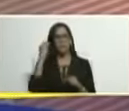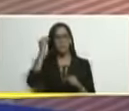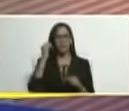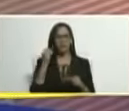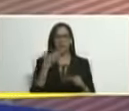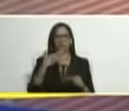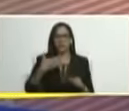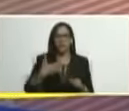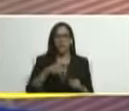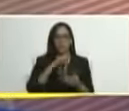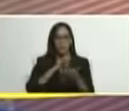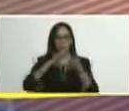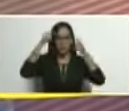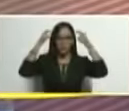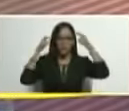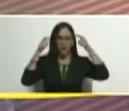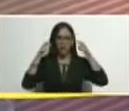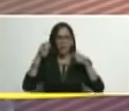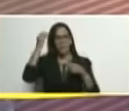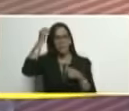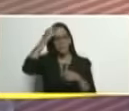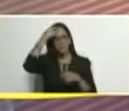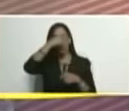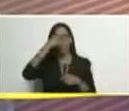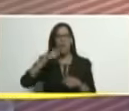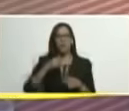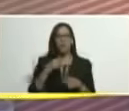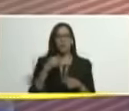subestimando al pueblo venezolano,